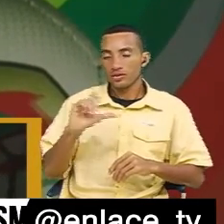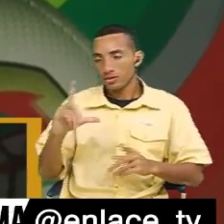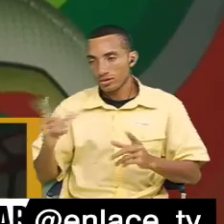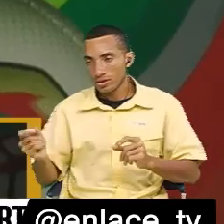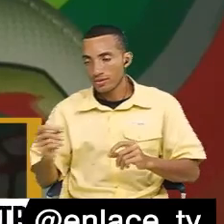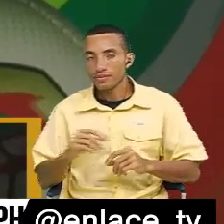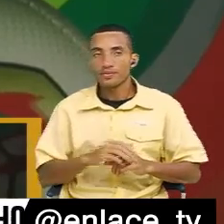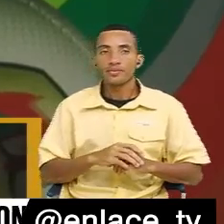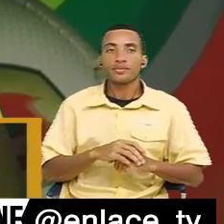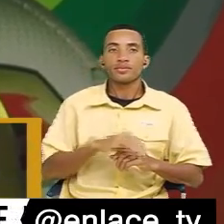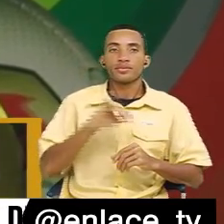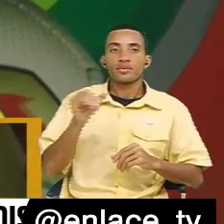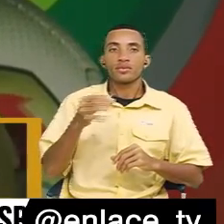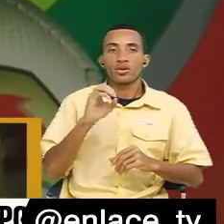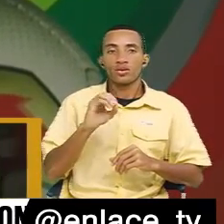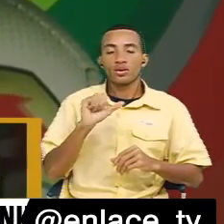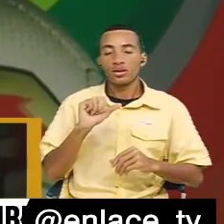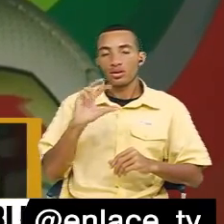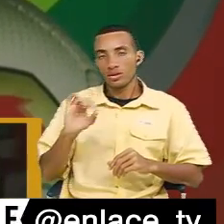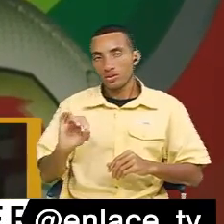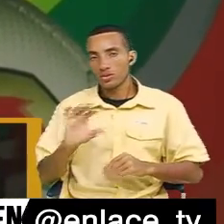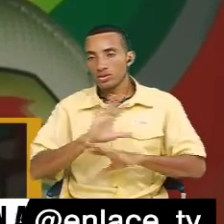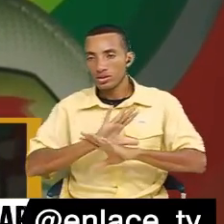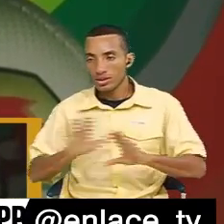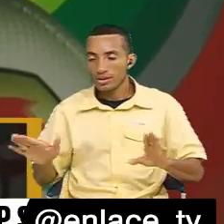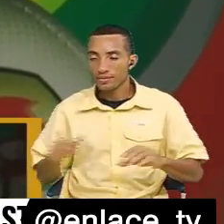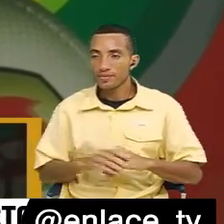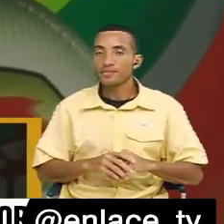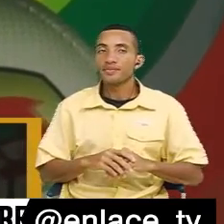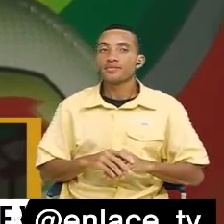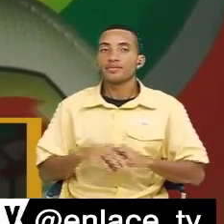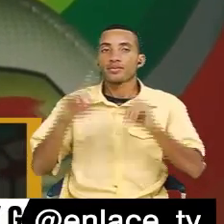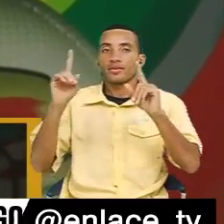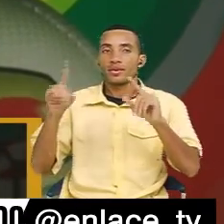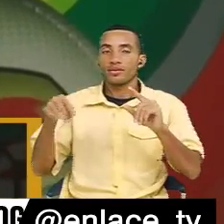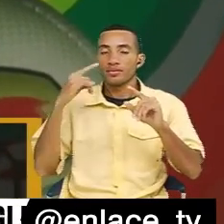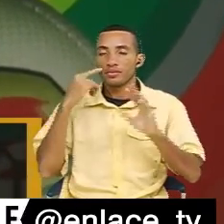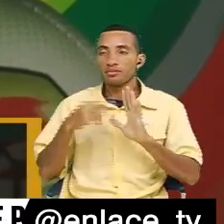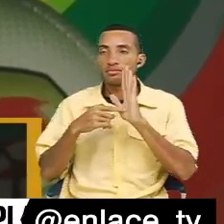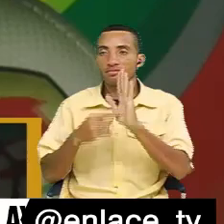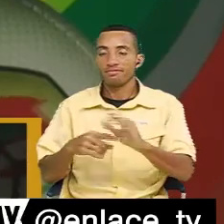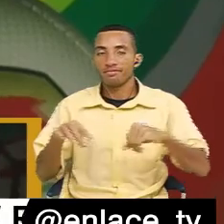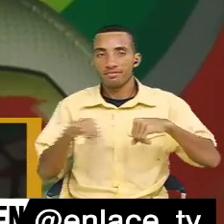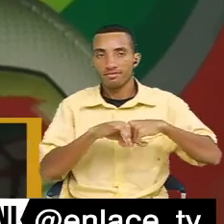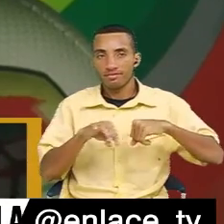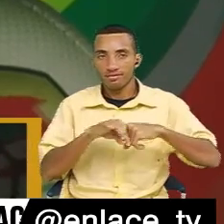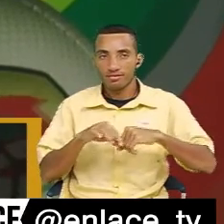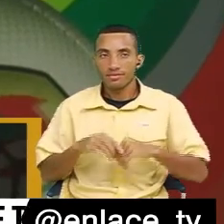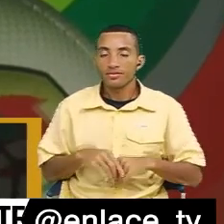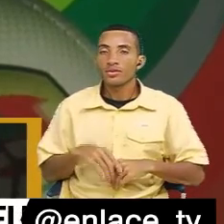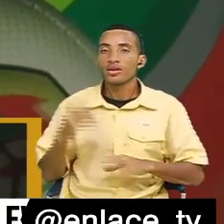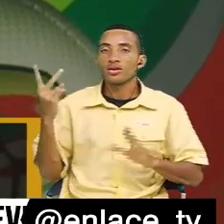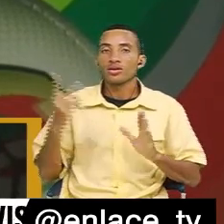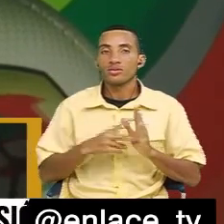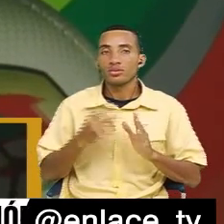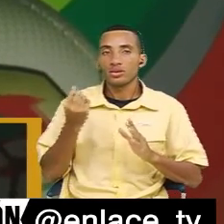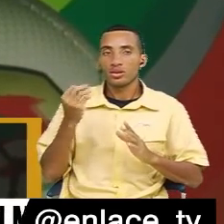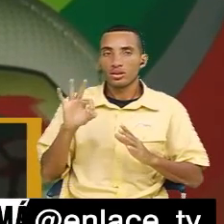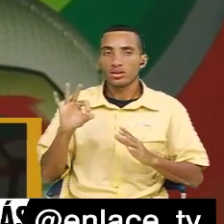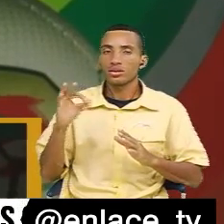Joao Rivelino, también pues es la cara que viene a mostrar nuevamente la Alianza, ya después del 2013 que estuvo con